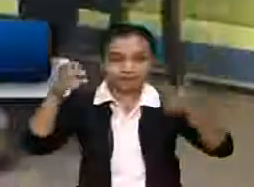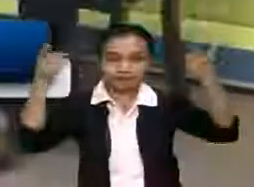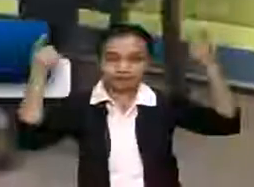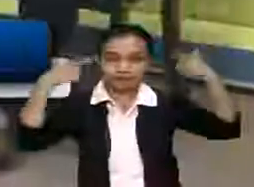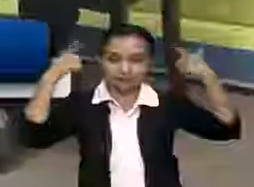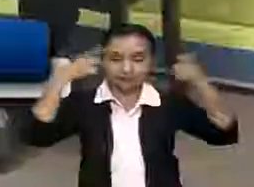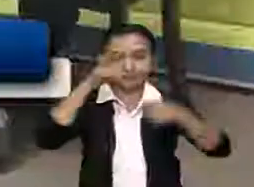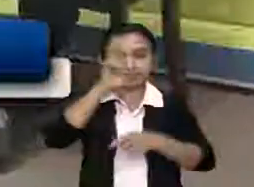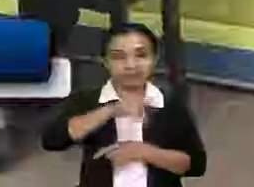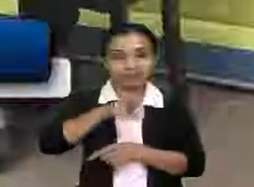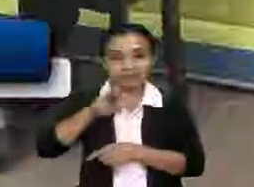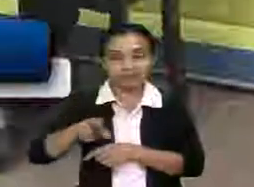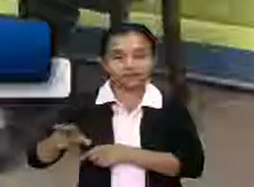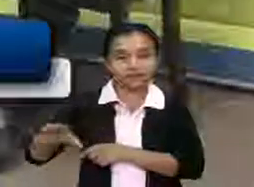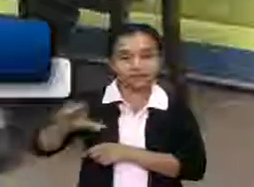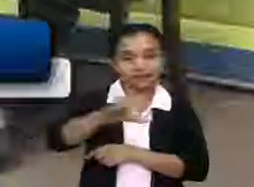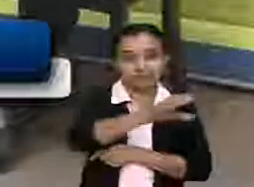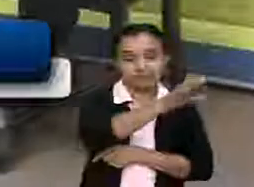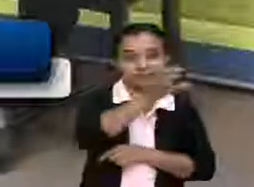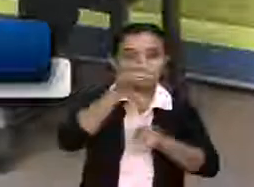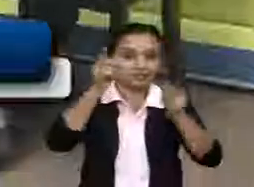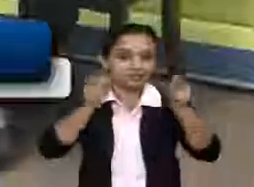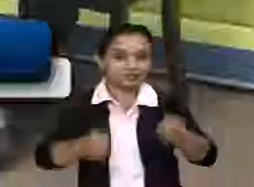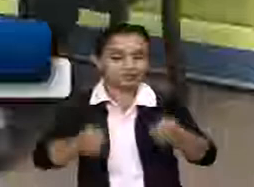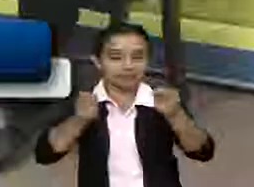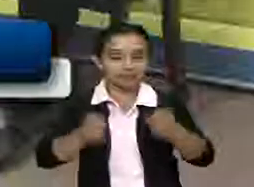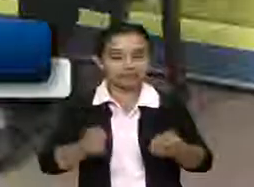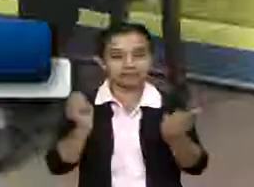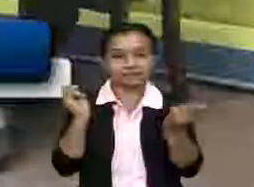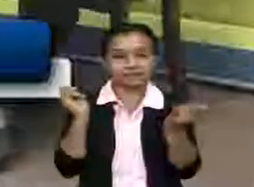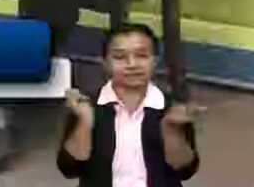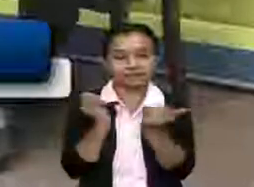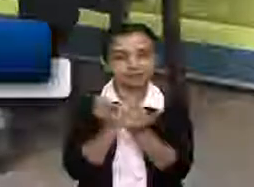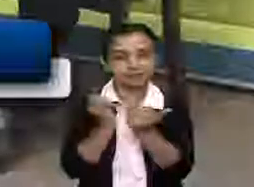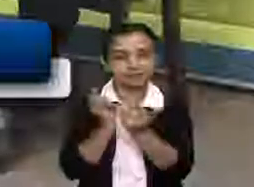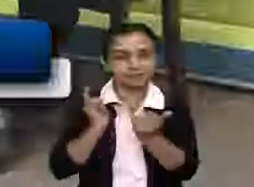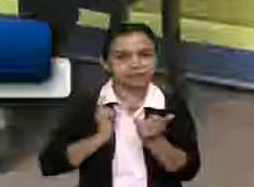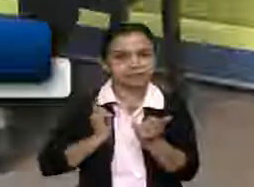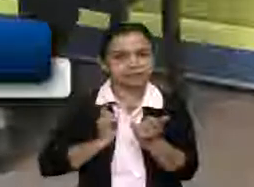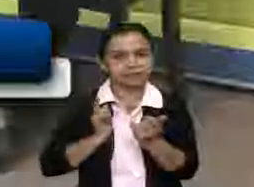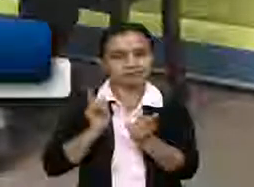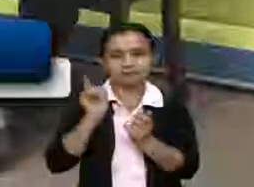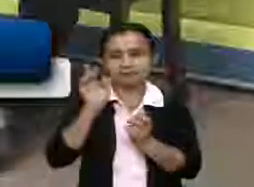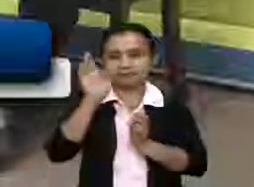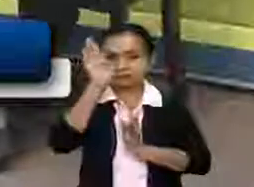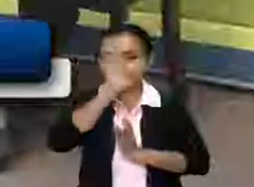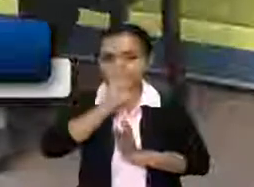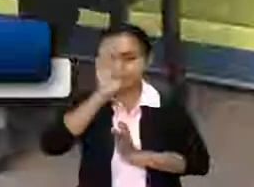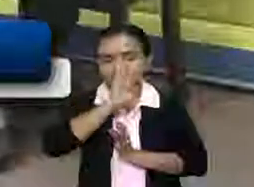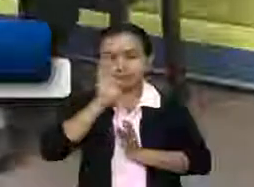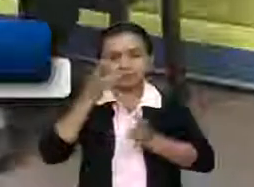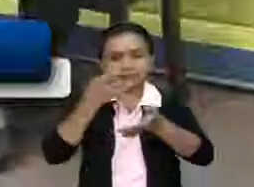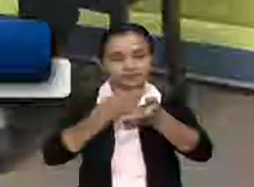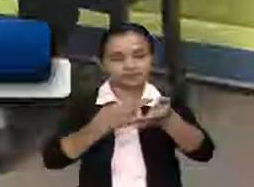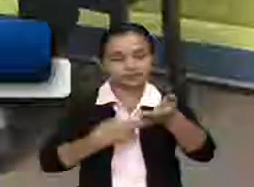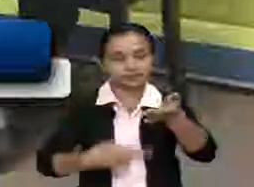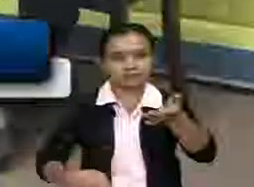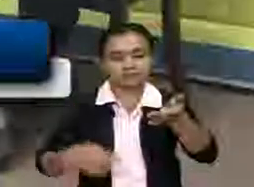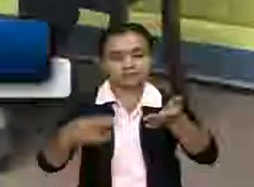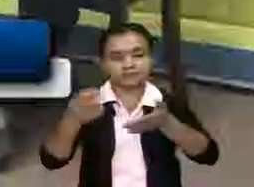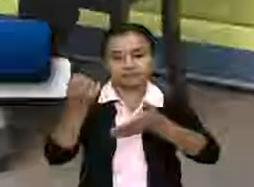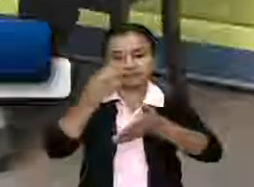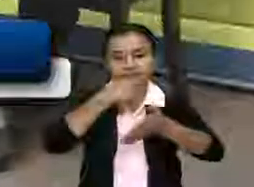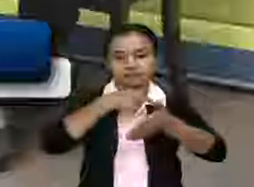carazo y granada además de atender la costa atlántica donde también conectamos sangre casualmente la